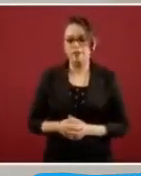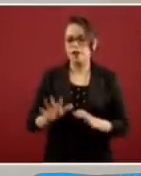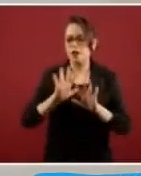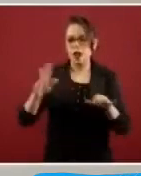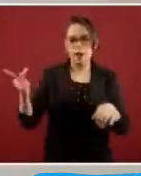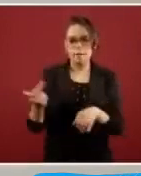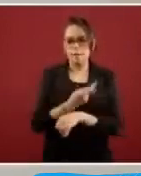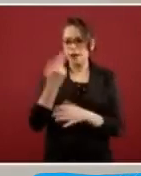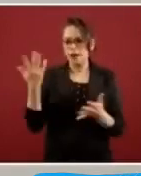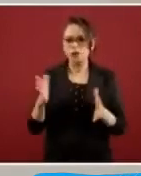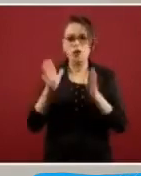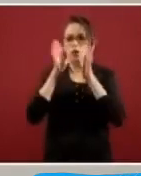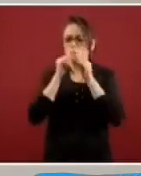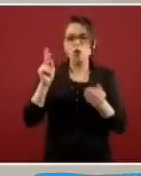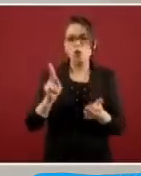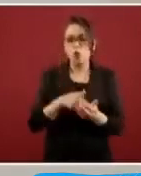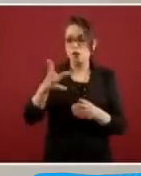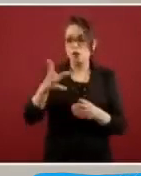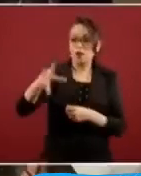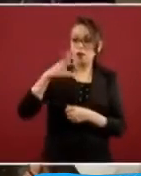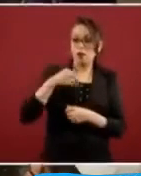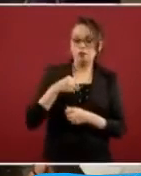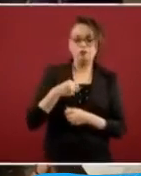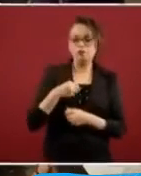contagiar en el corto tiempo.